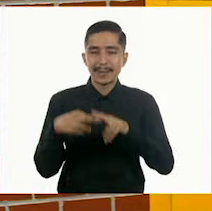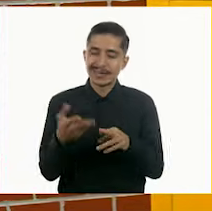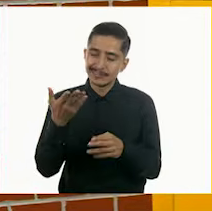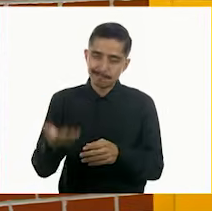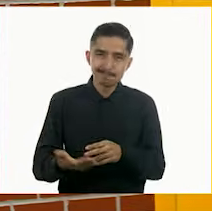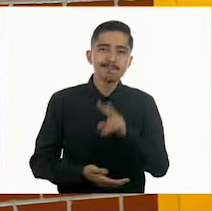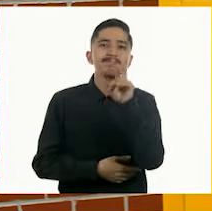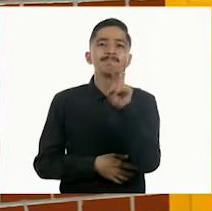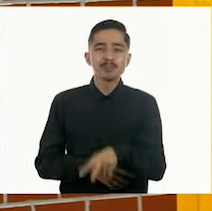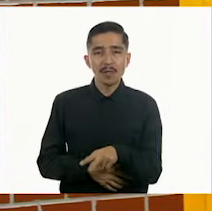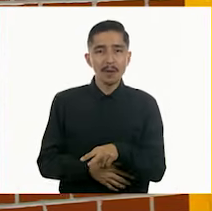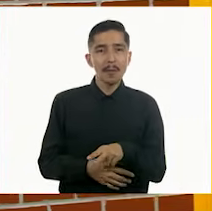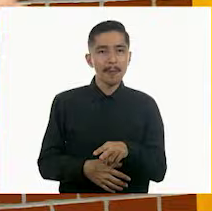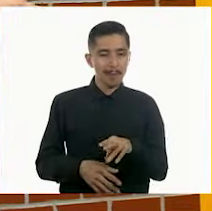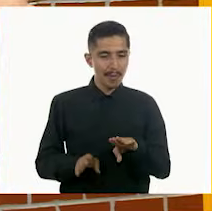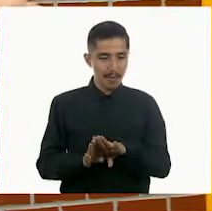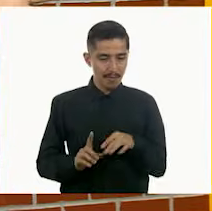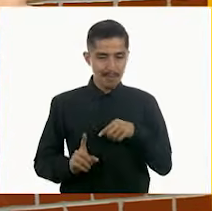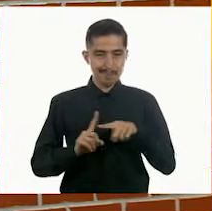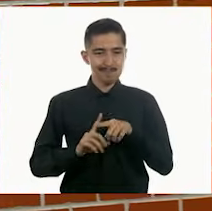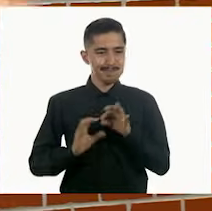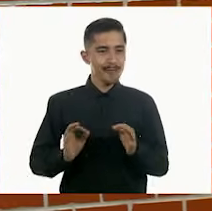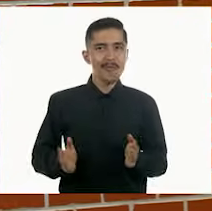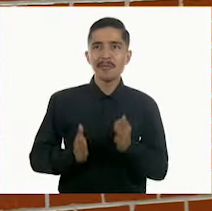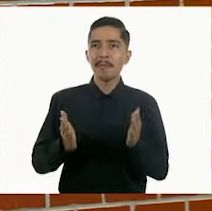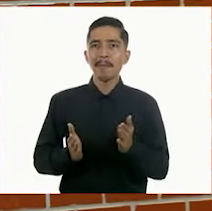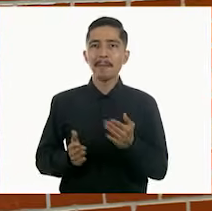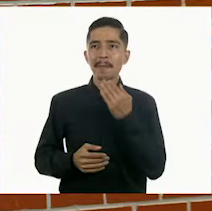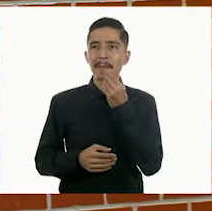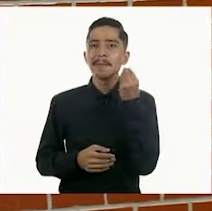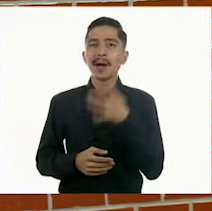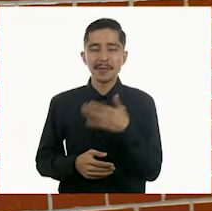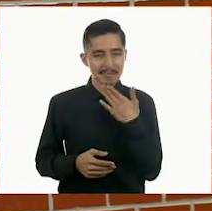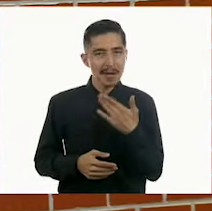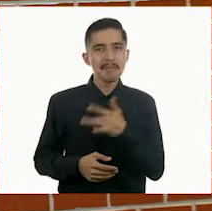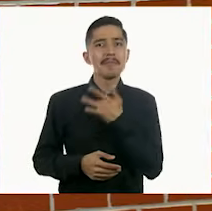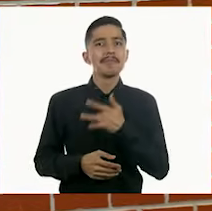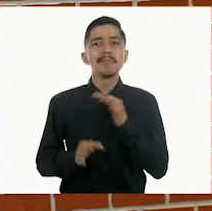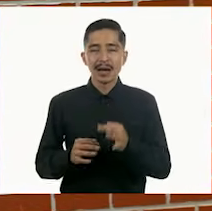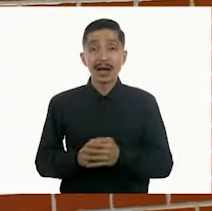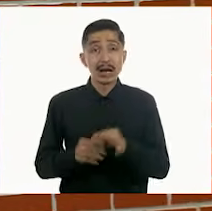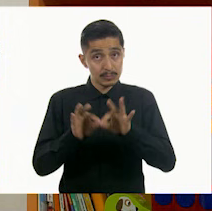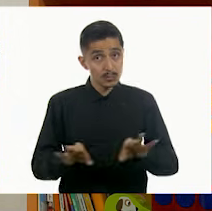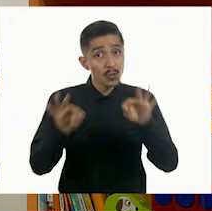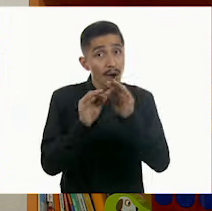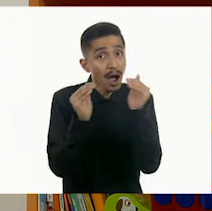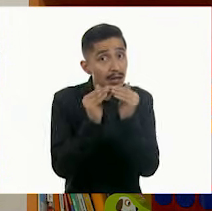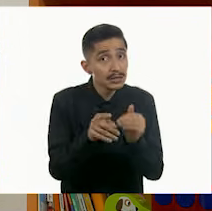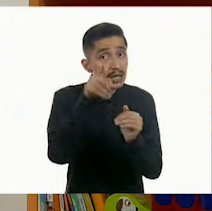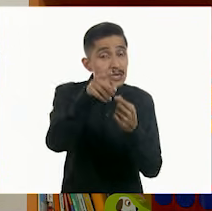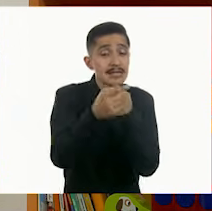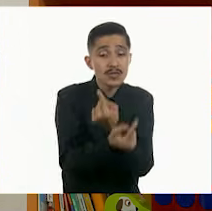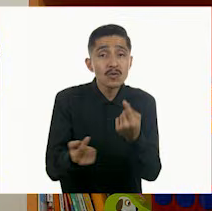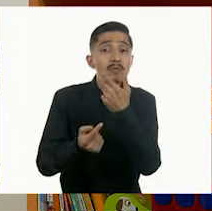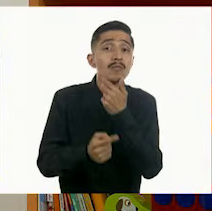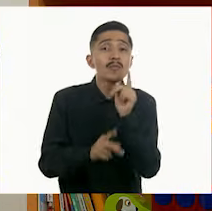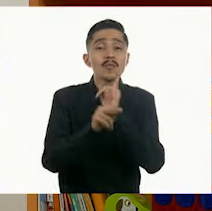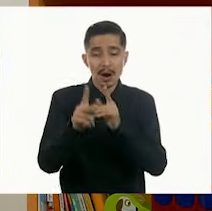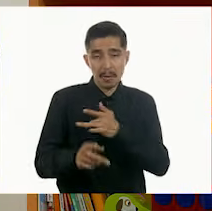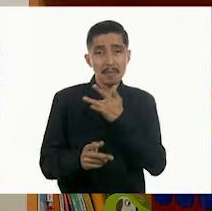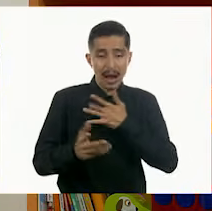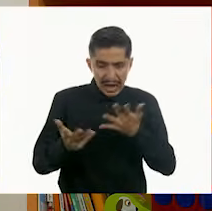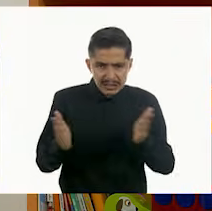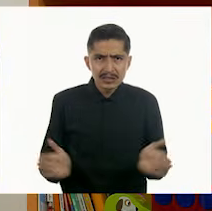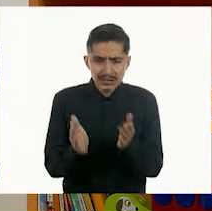hemos activado, desde luego. Y la hemos pasado muy bien. Así es. Es muy importante que en casa los niños y las niñas se animen a hacer